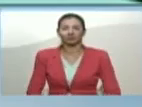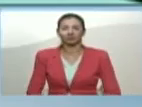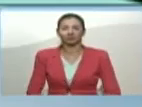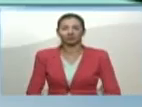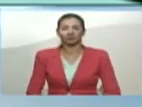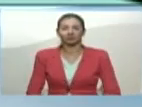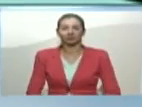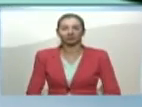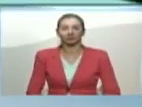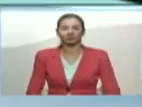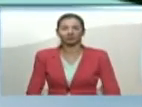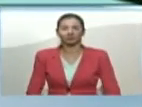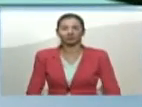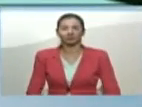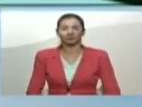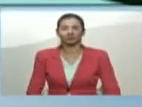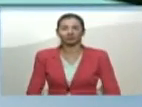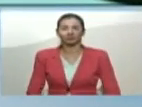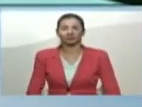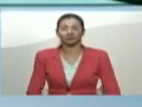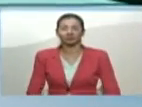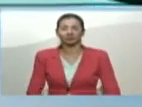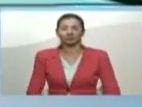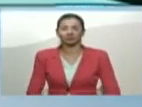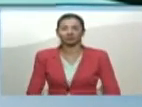para completar